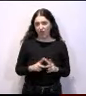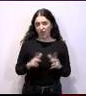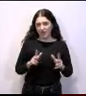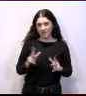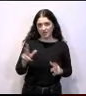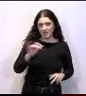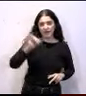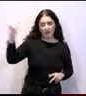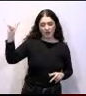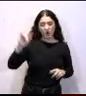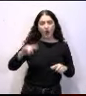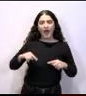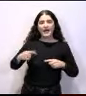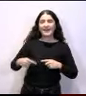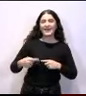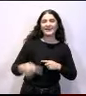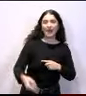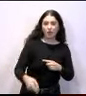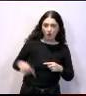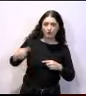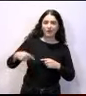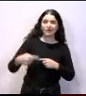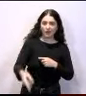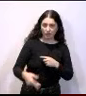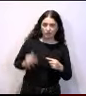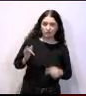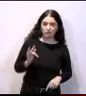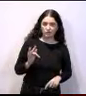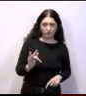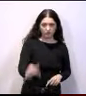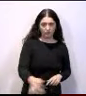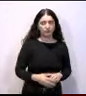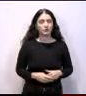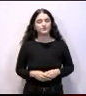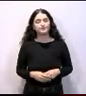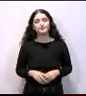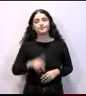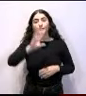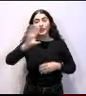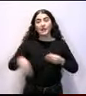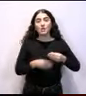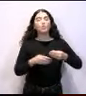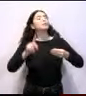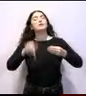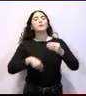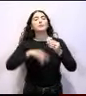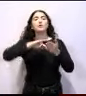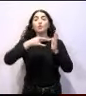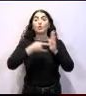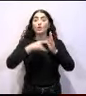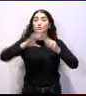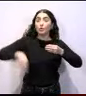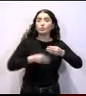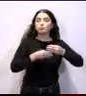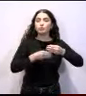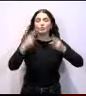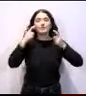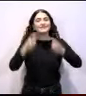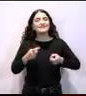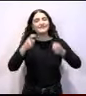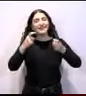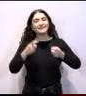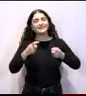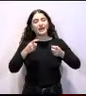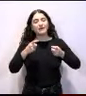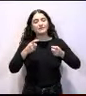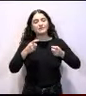una generación tras otra. Se incluye también en este proyecto, se intenta colar un poco por